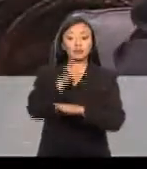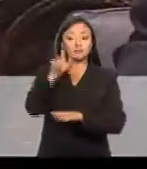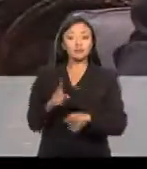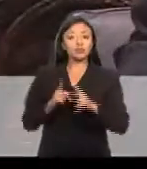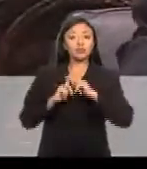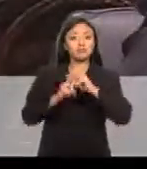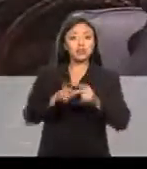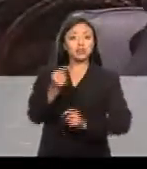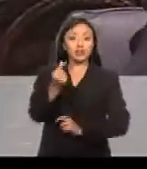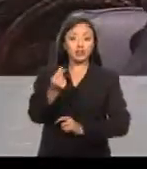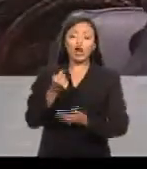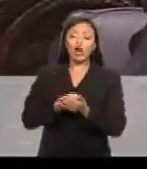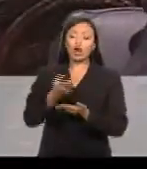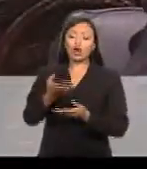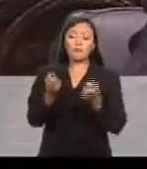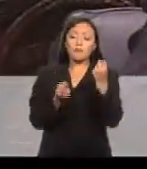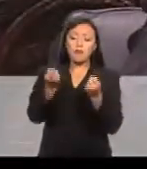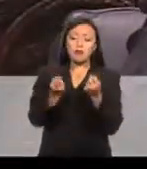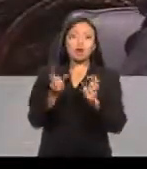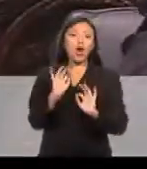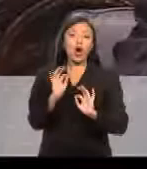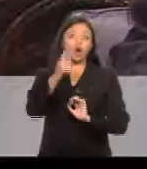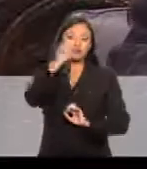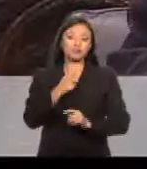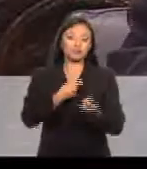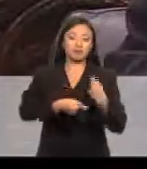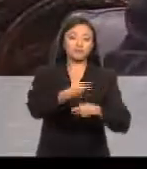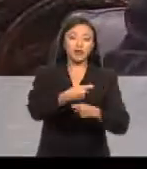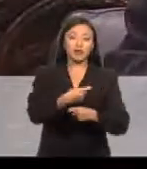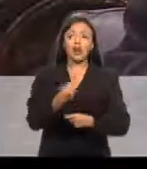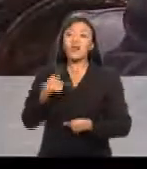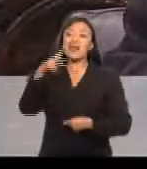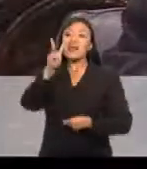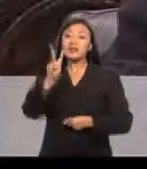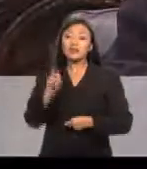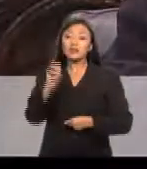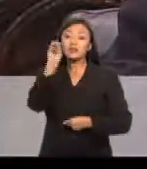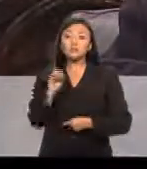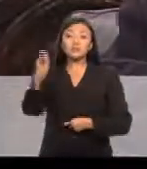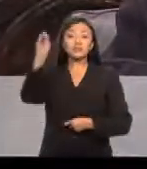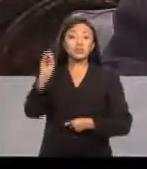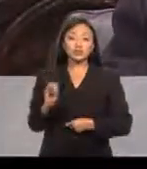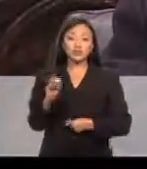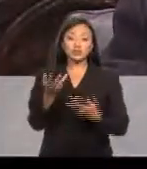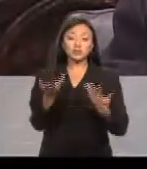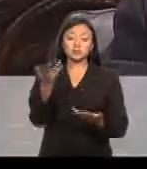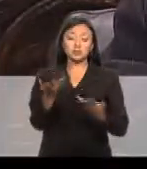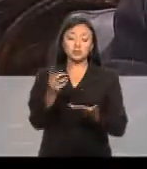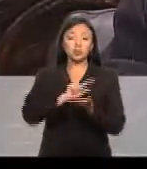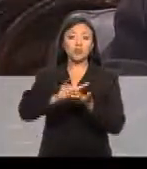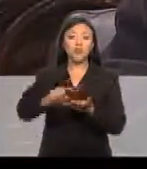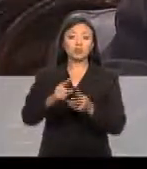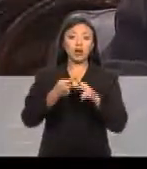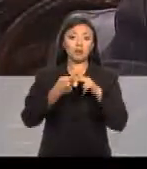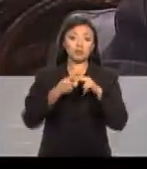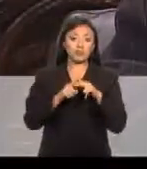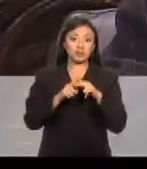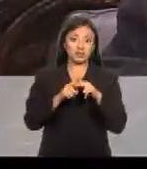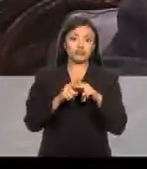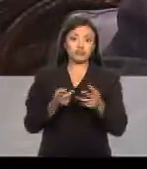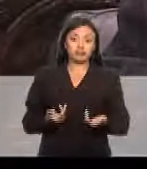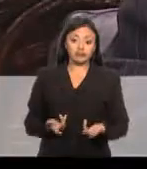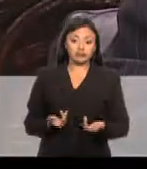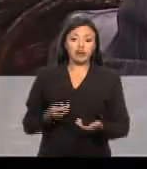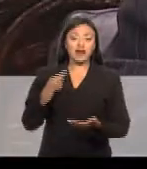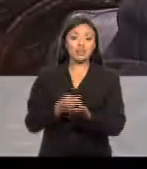prestaban dinero para comprar vehículos o los que vendían los vehículos, le pedían 20% por lo menos de entrada